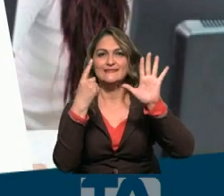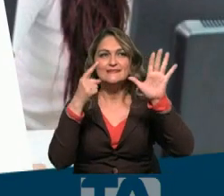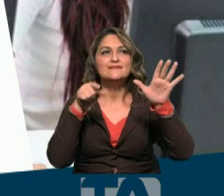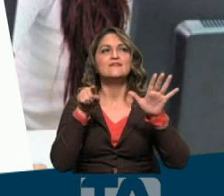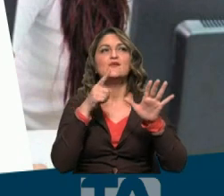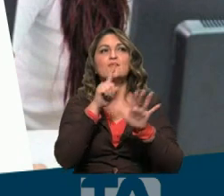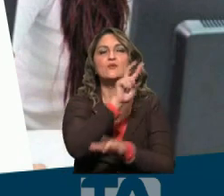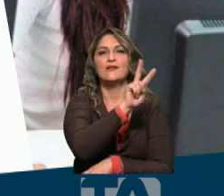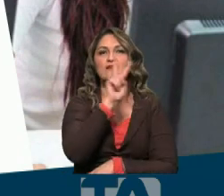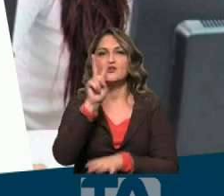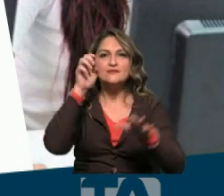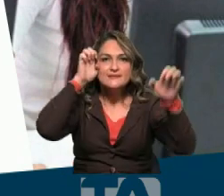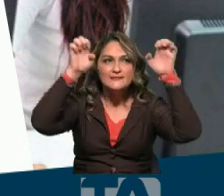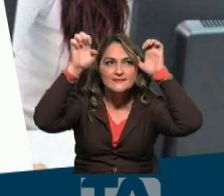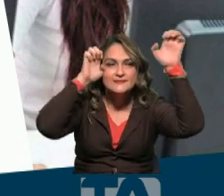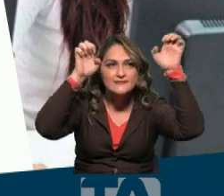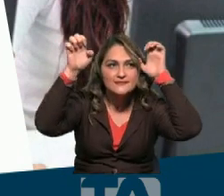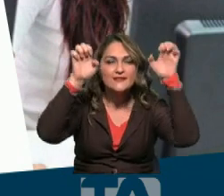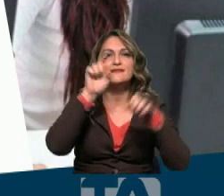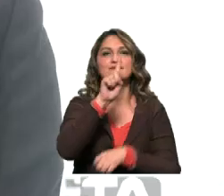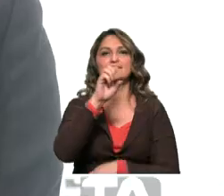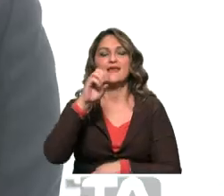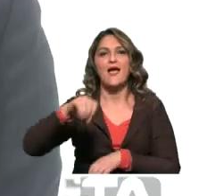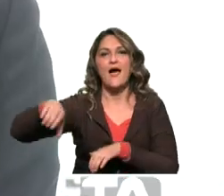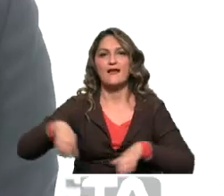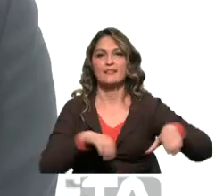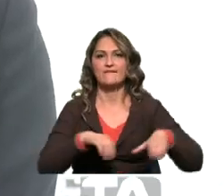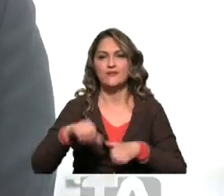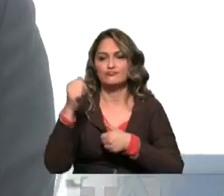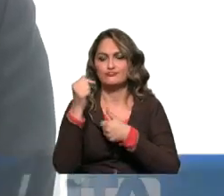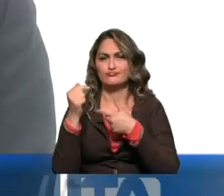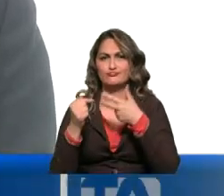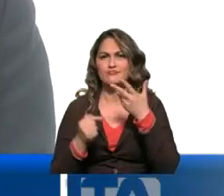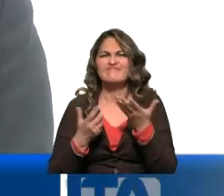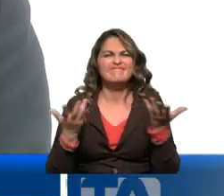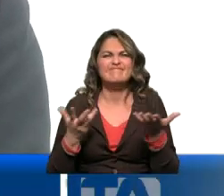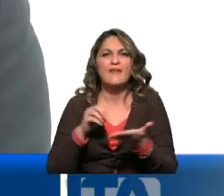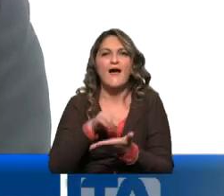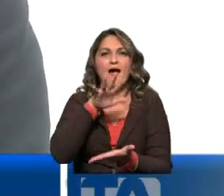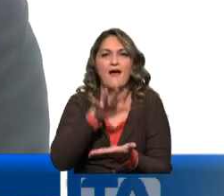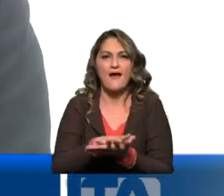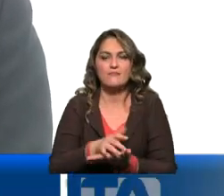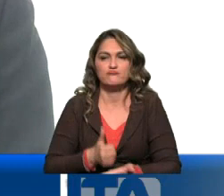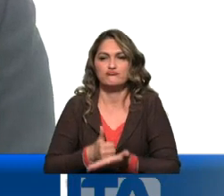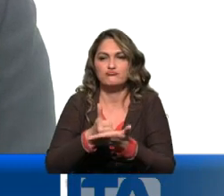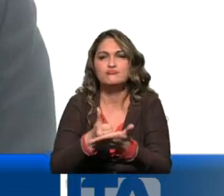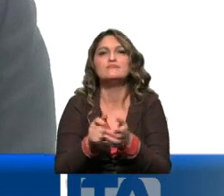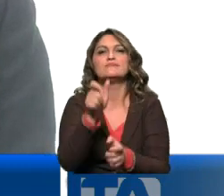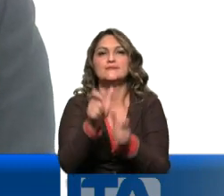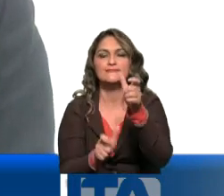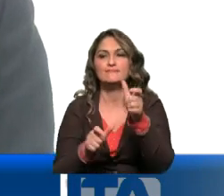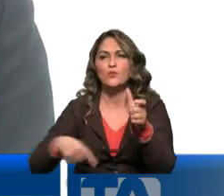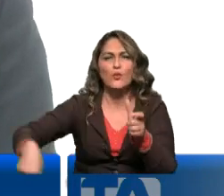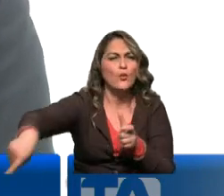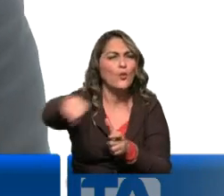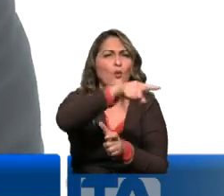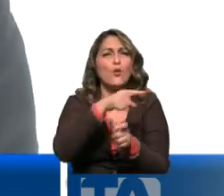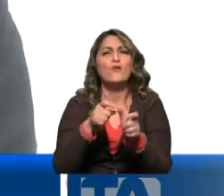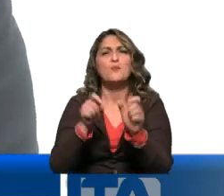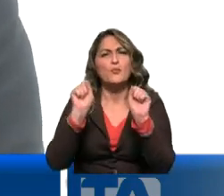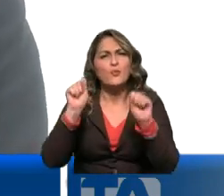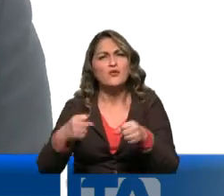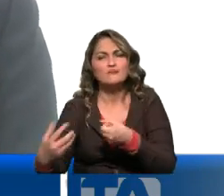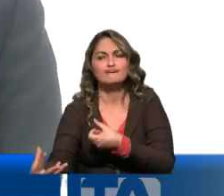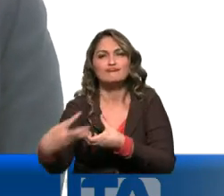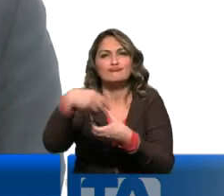plazo pues tiene una proyección para el 2030 optimizar recursos contribuir para el incremento de la productividad y